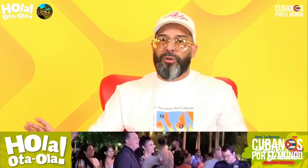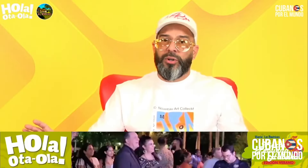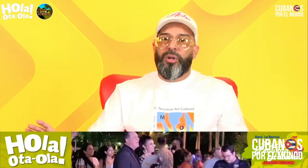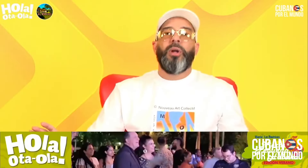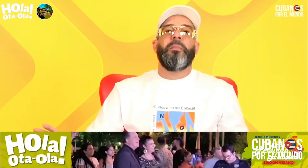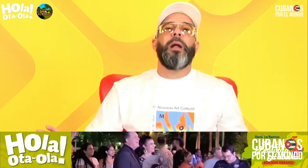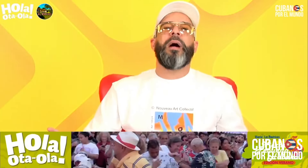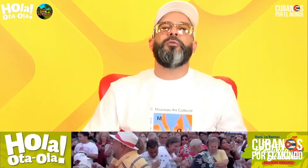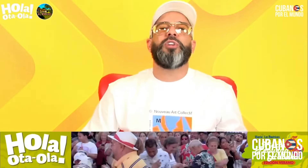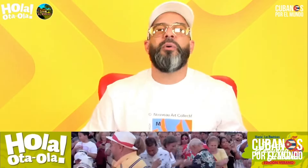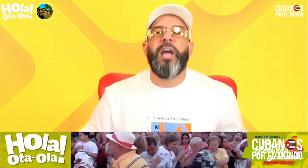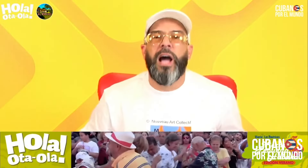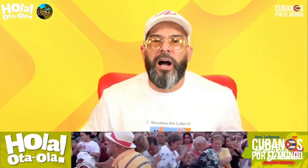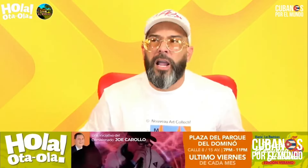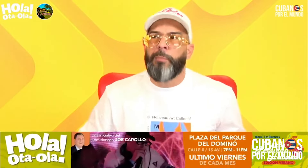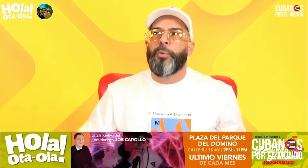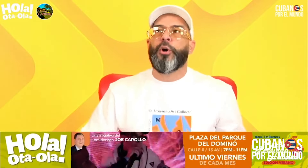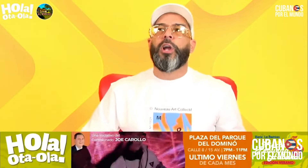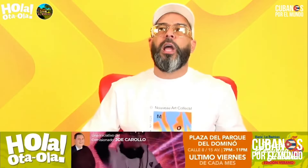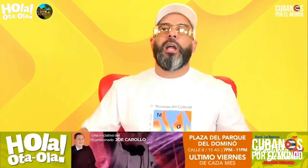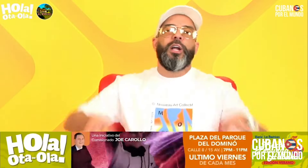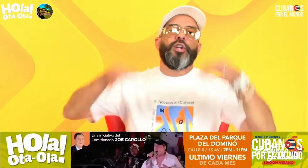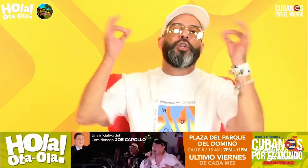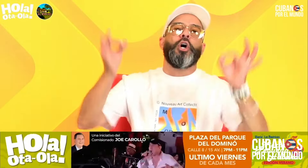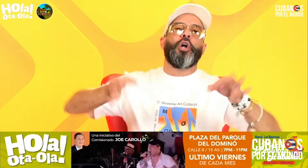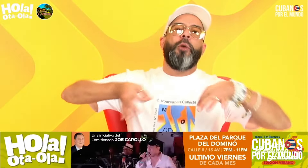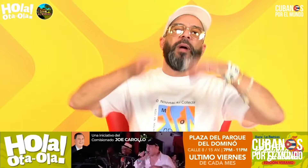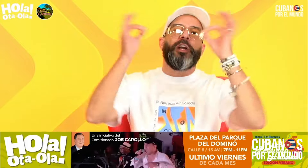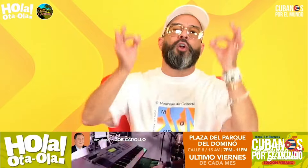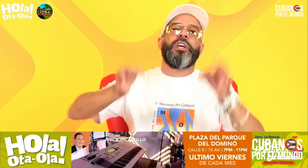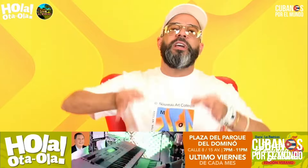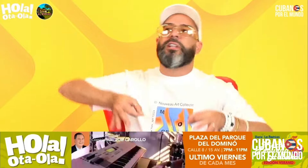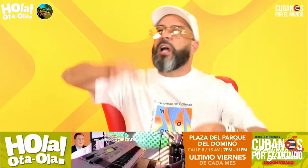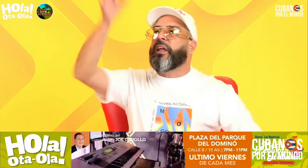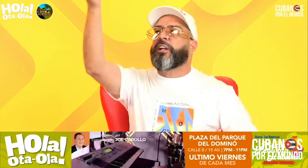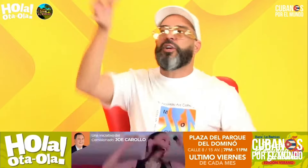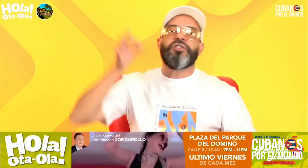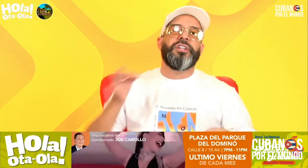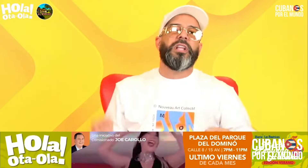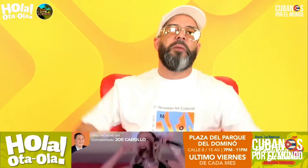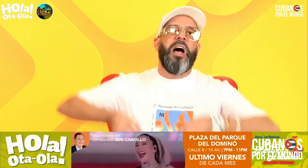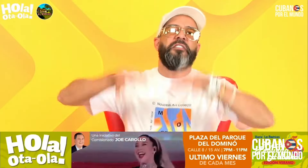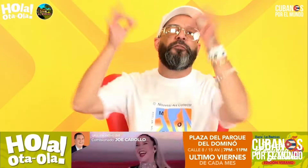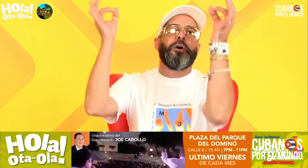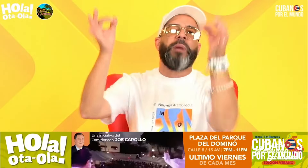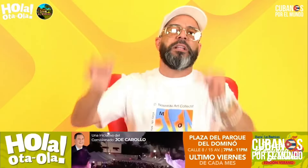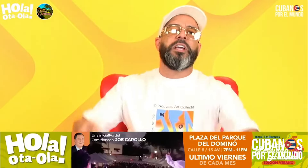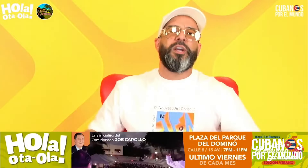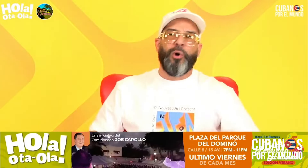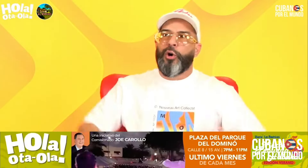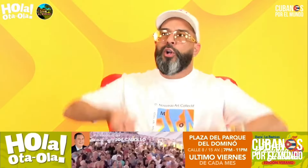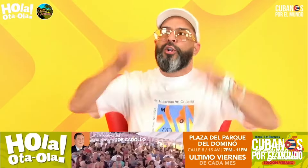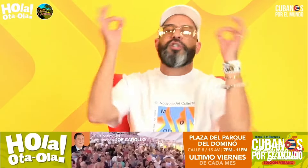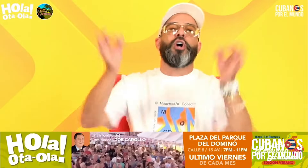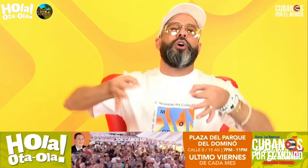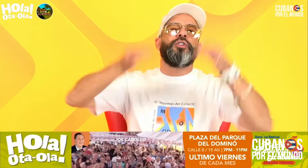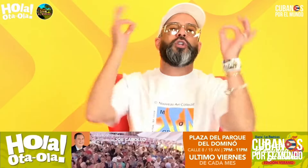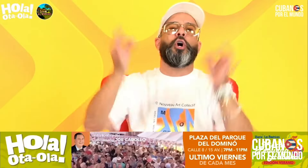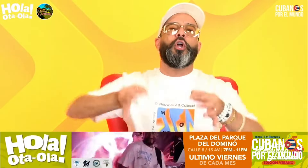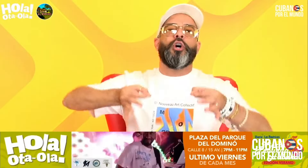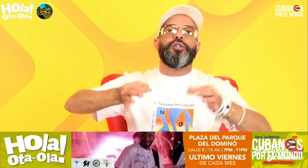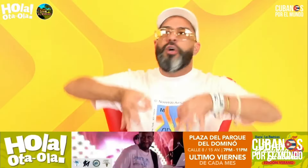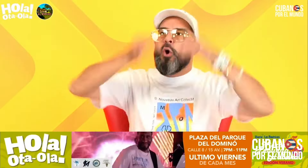esto. Mire para que usted vea el por qué todo periodista de estos sistemas informativos